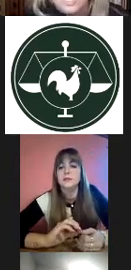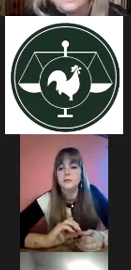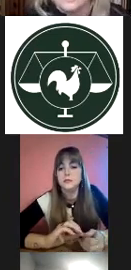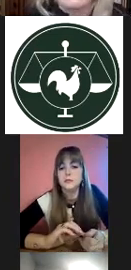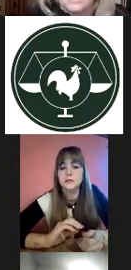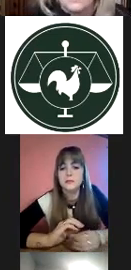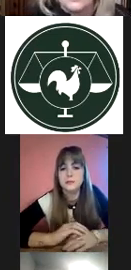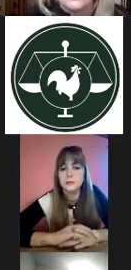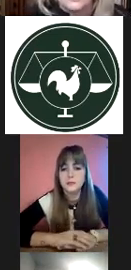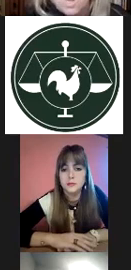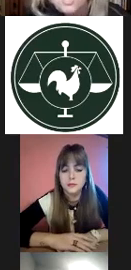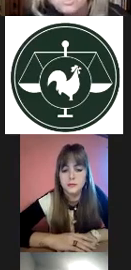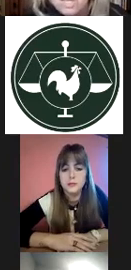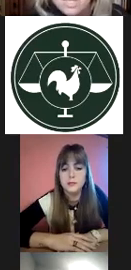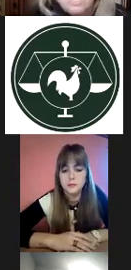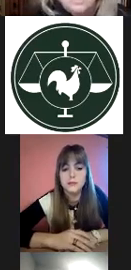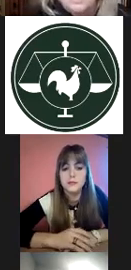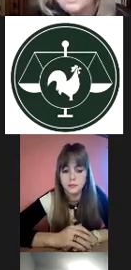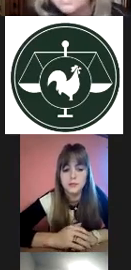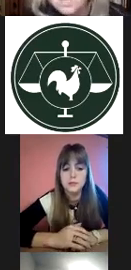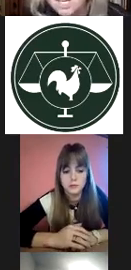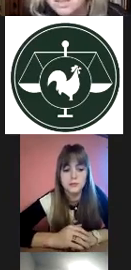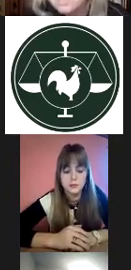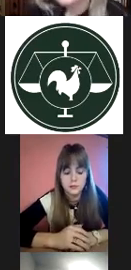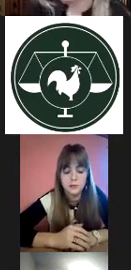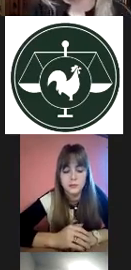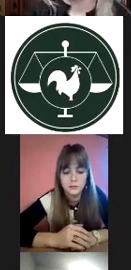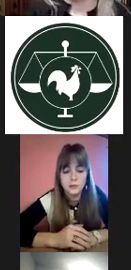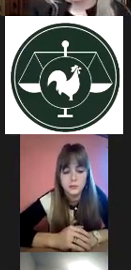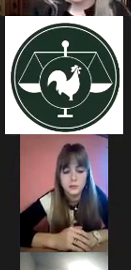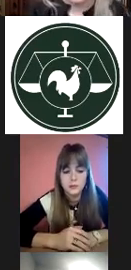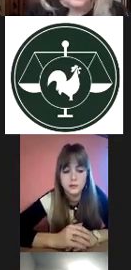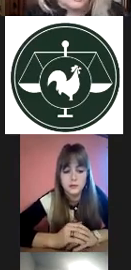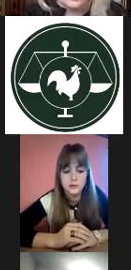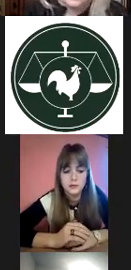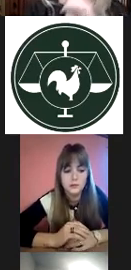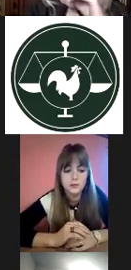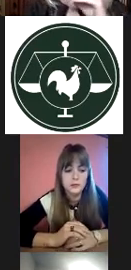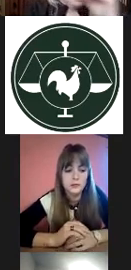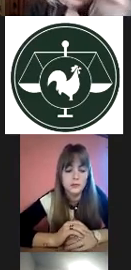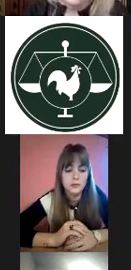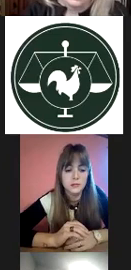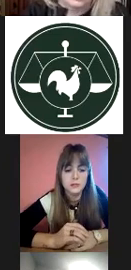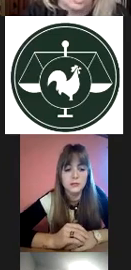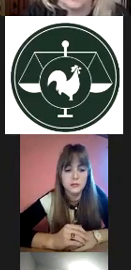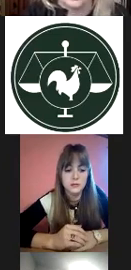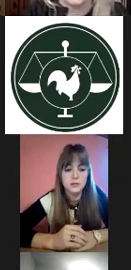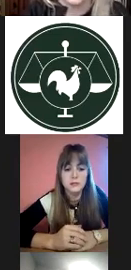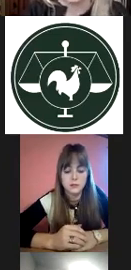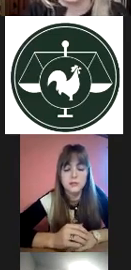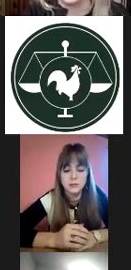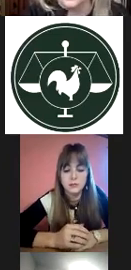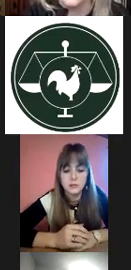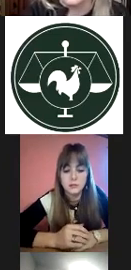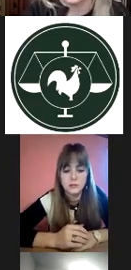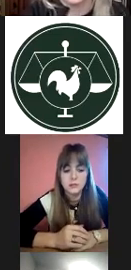zoonosis que hace más de 25 años que castra sin ningún tipo de restricciones como hacen en otros territorios. Por ejemplo, en la